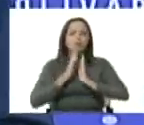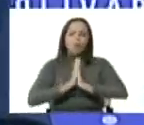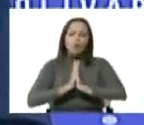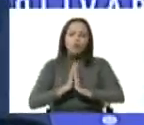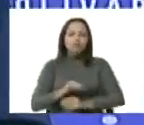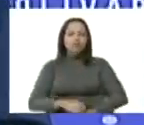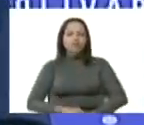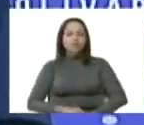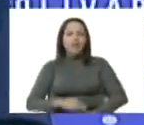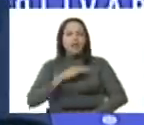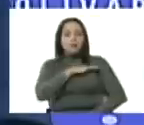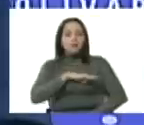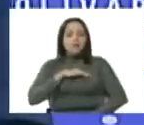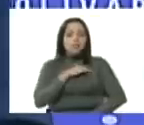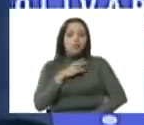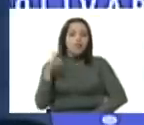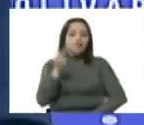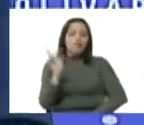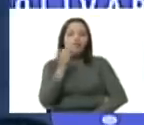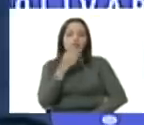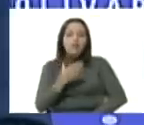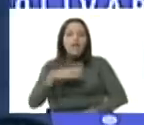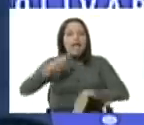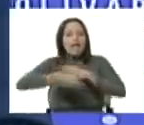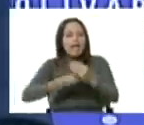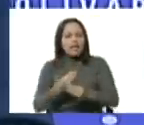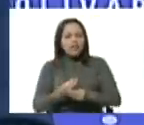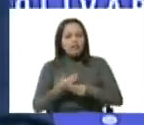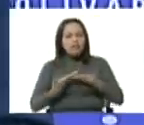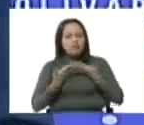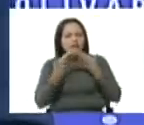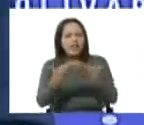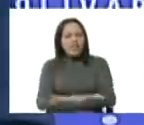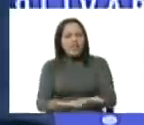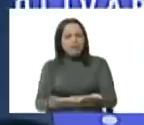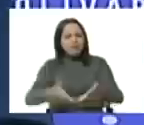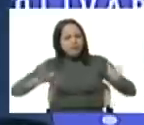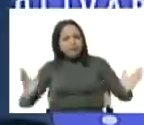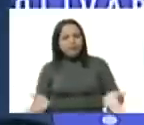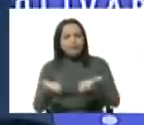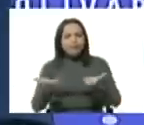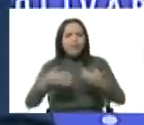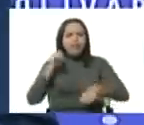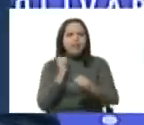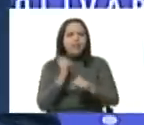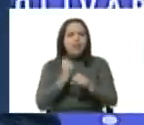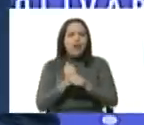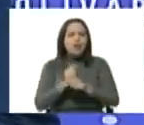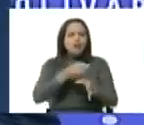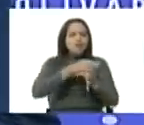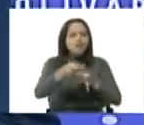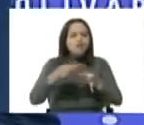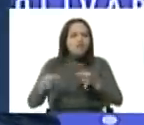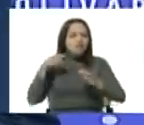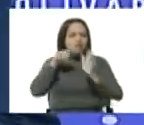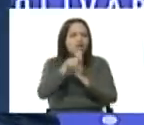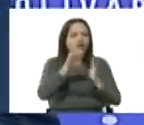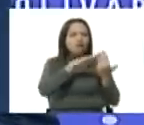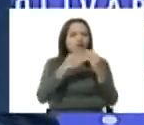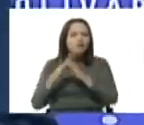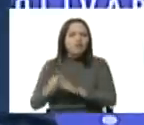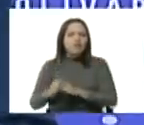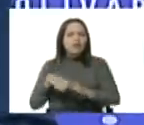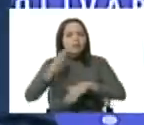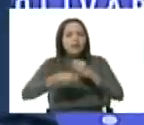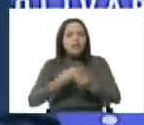La misión Venezuela Bella fue creada para darle impulso al trabajo en los municipios y en las comunidades, para poner